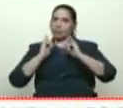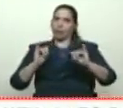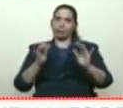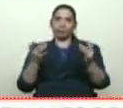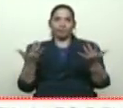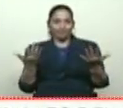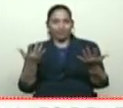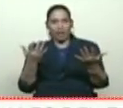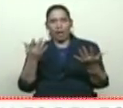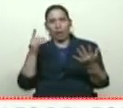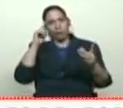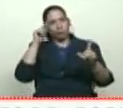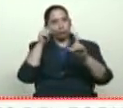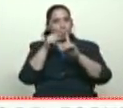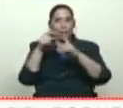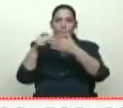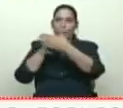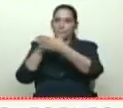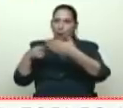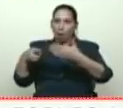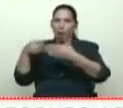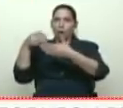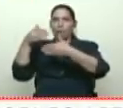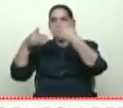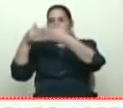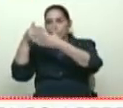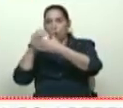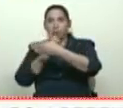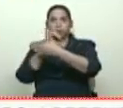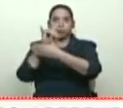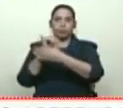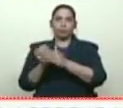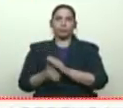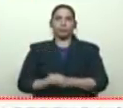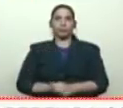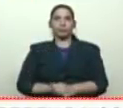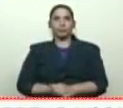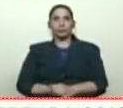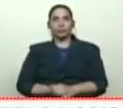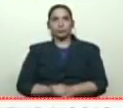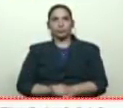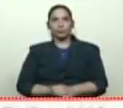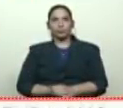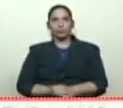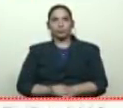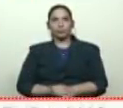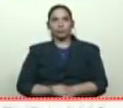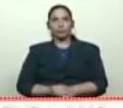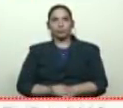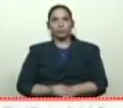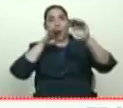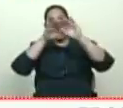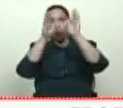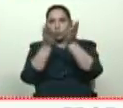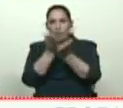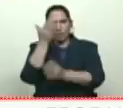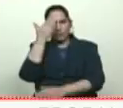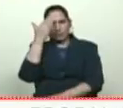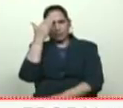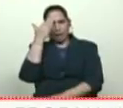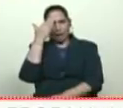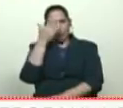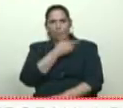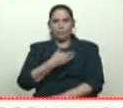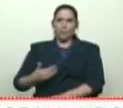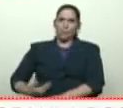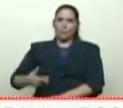allá del bloqueo informativo, en la saben que el presidente Maduro